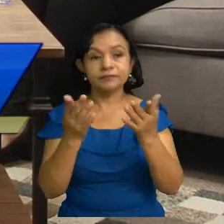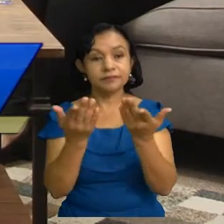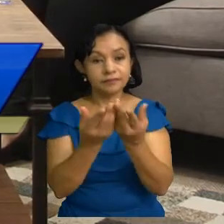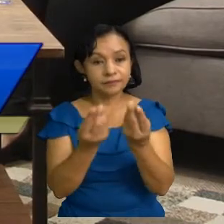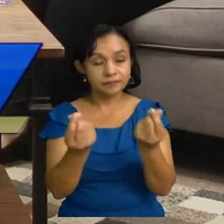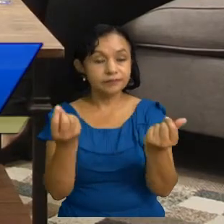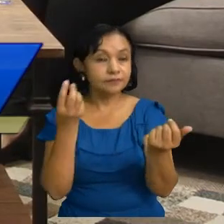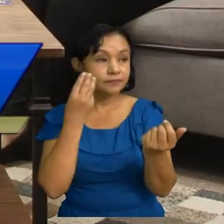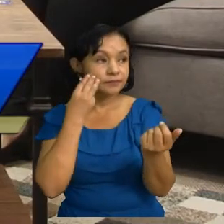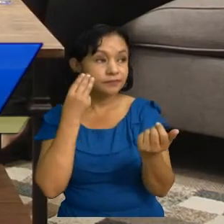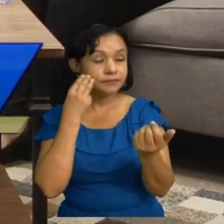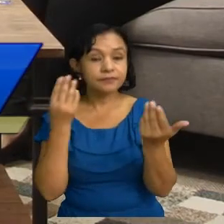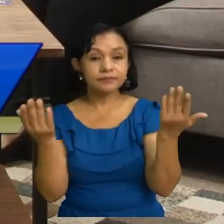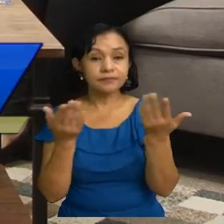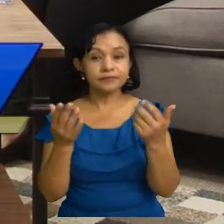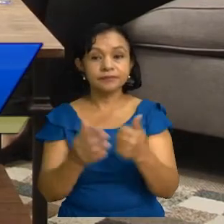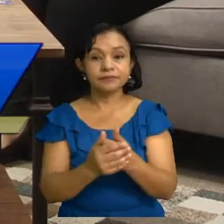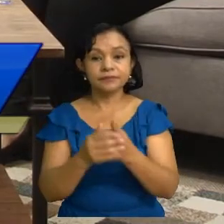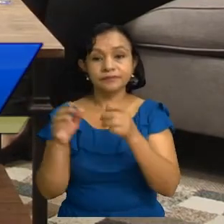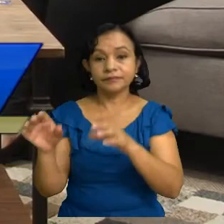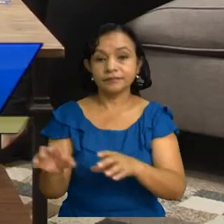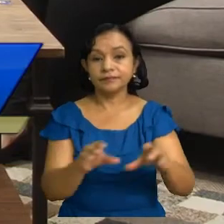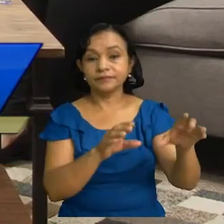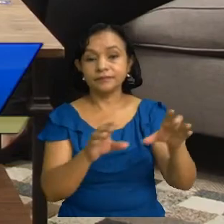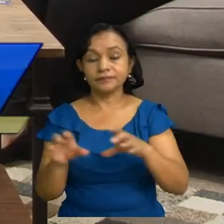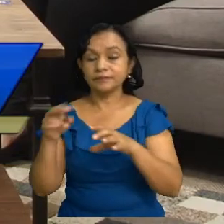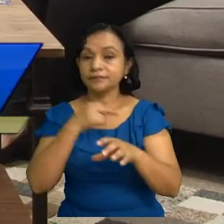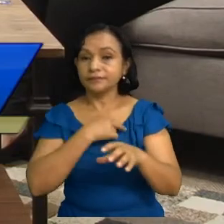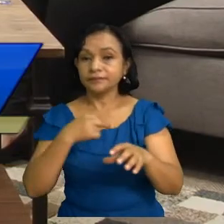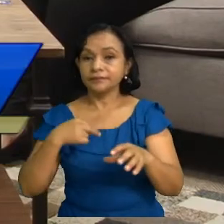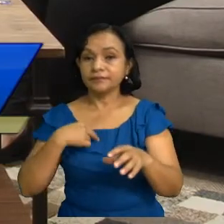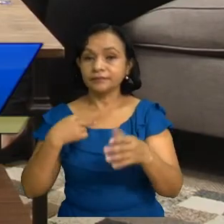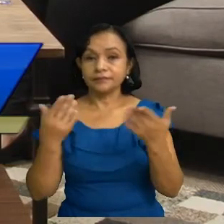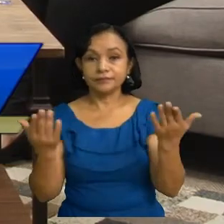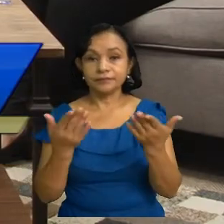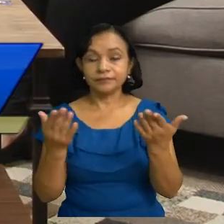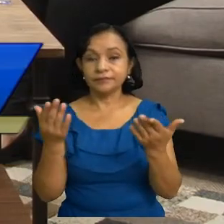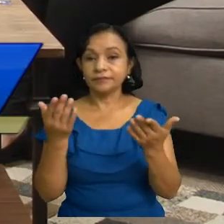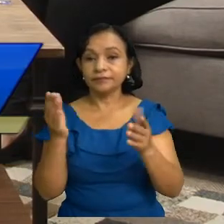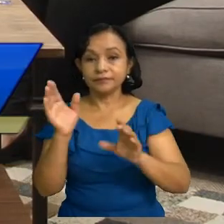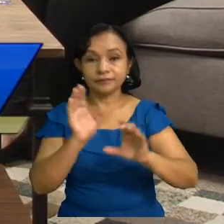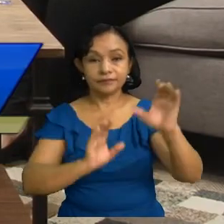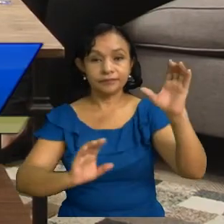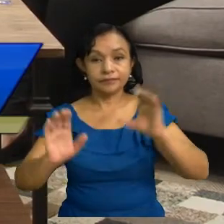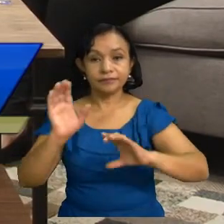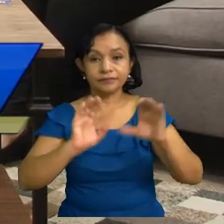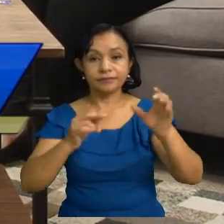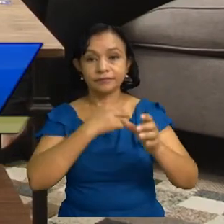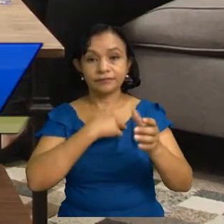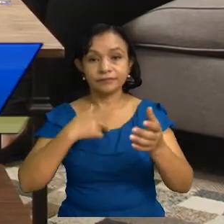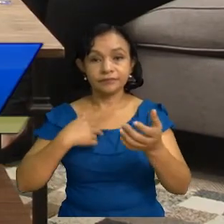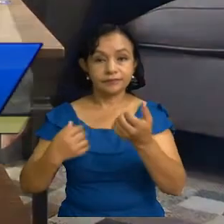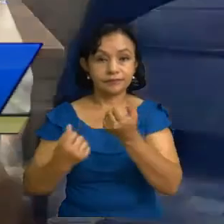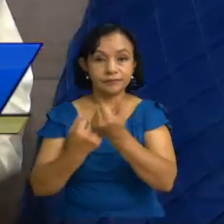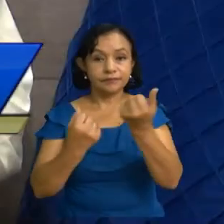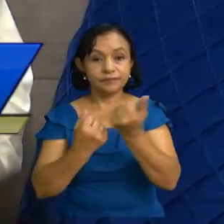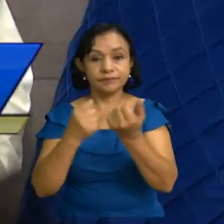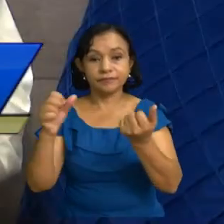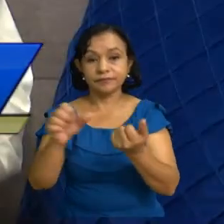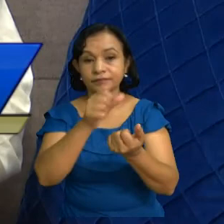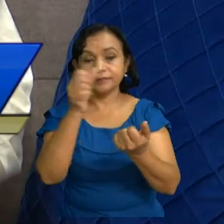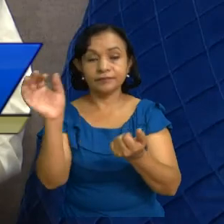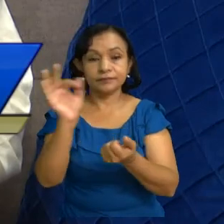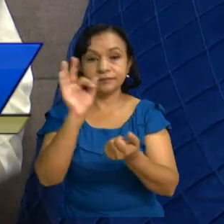tierra y no es un discurso pero son acciones que se están haciendo y técnica y científicamente y están respaldadas y otro de los